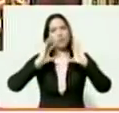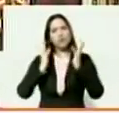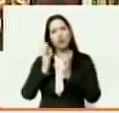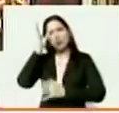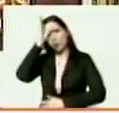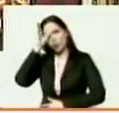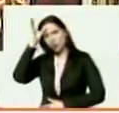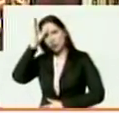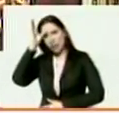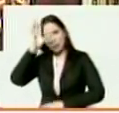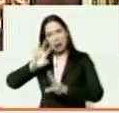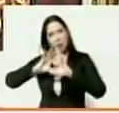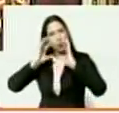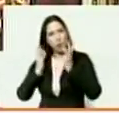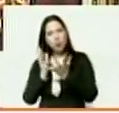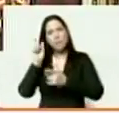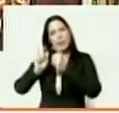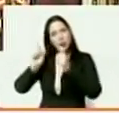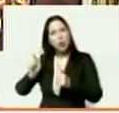del mundo,